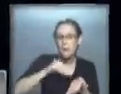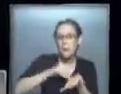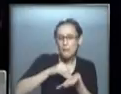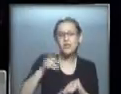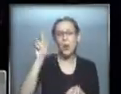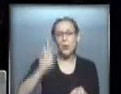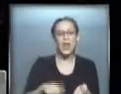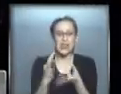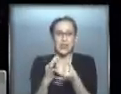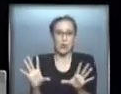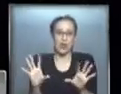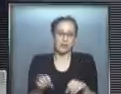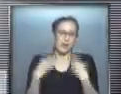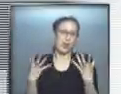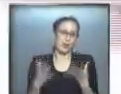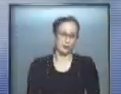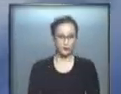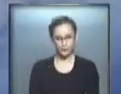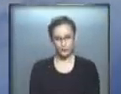democracia mucho más sólida